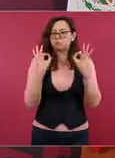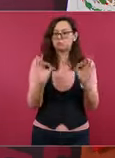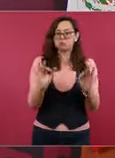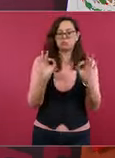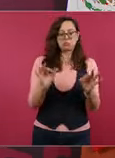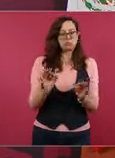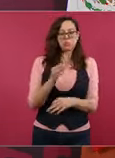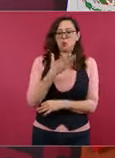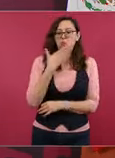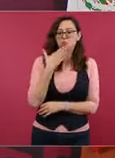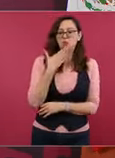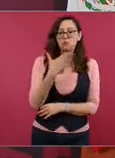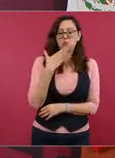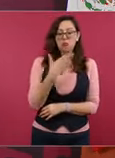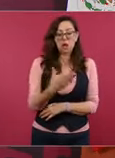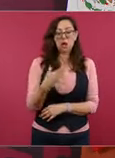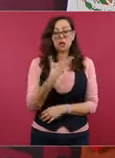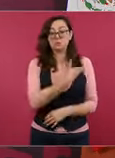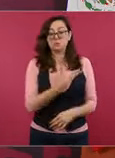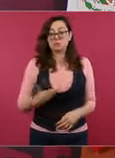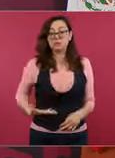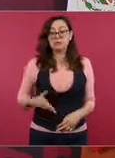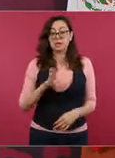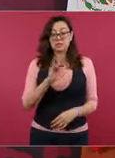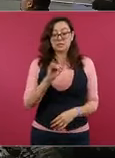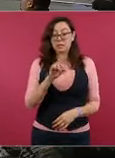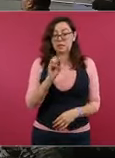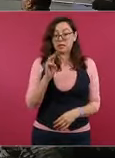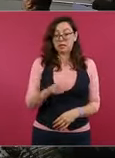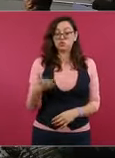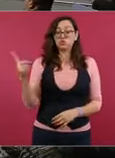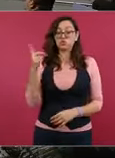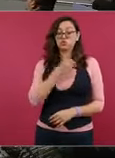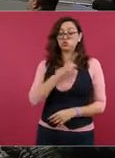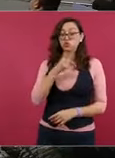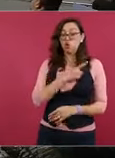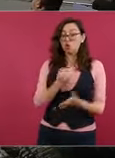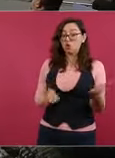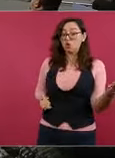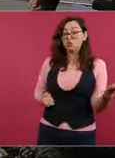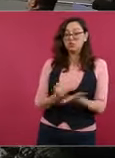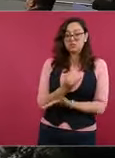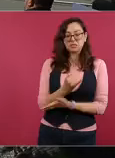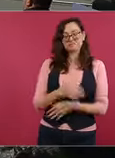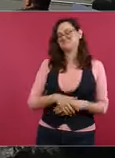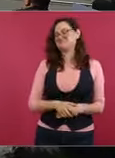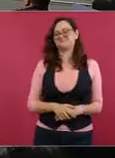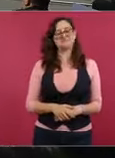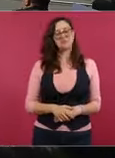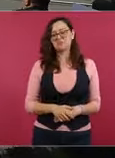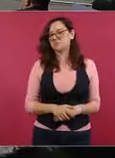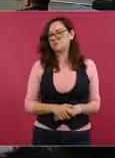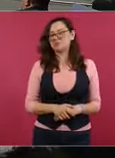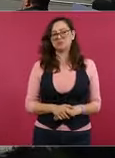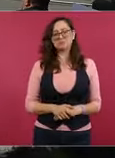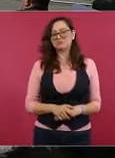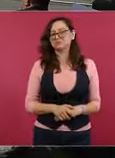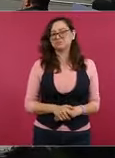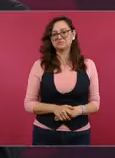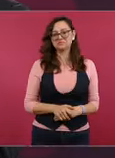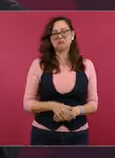medidas unilaterales, que ese es un punto de acuerdo.